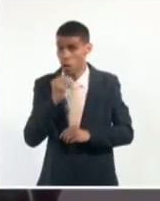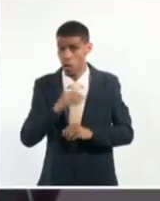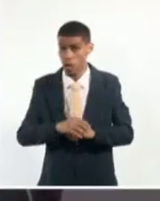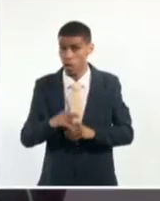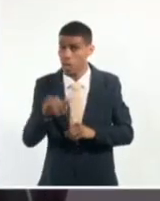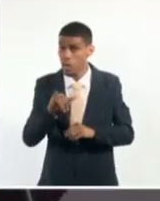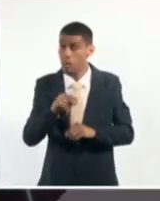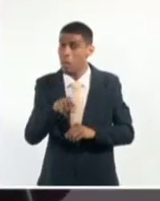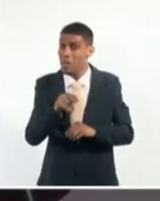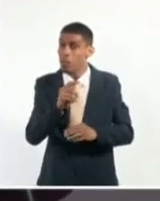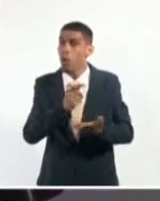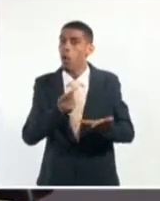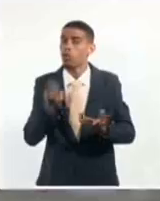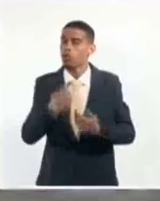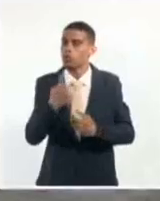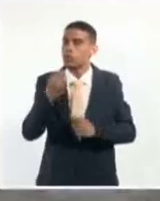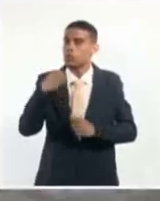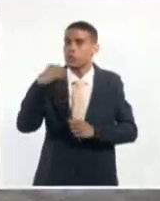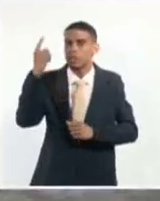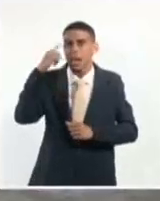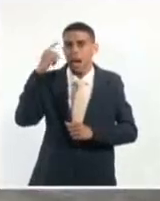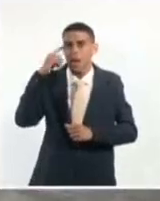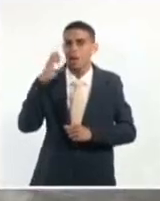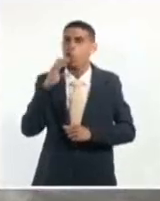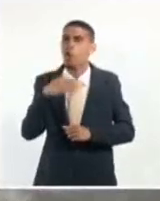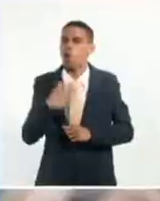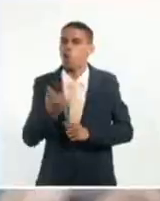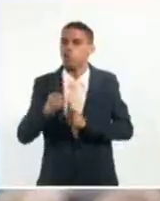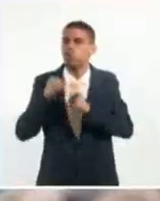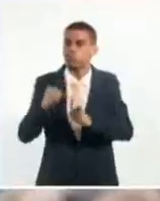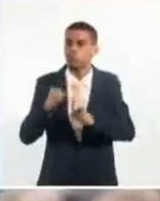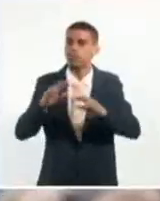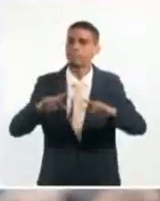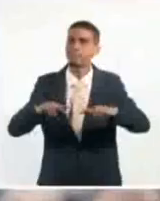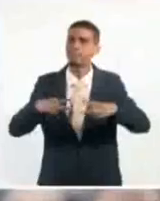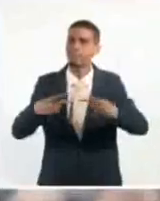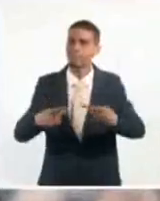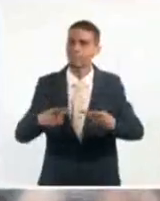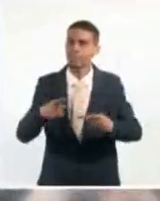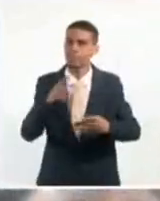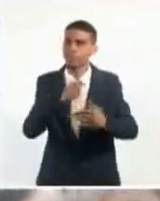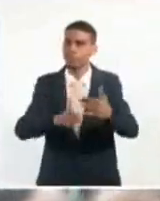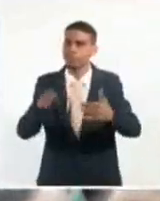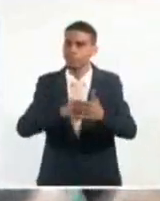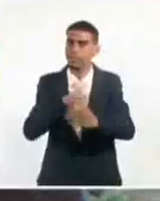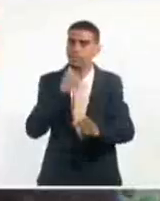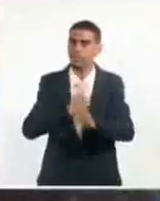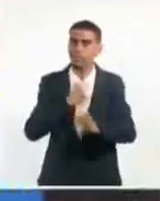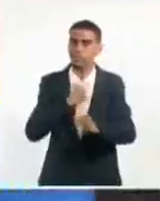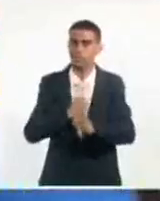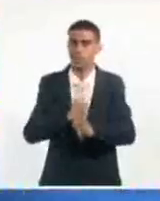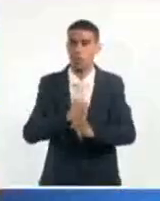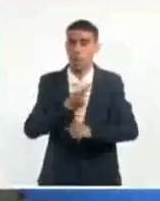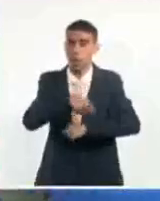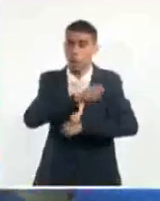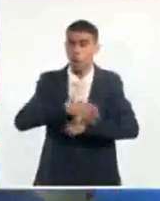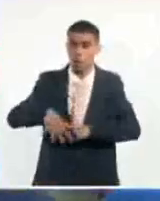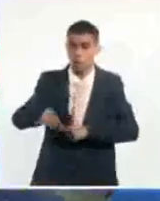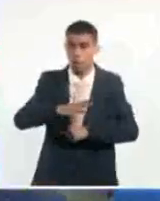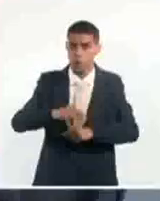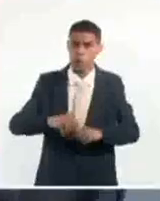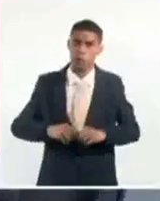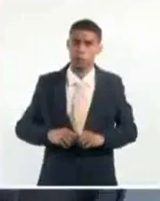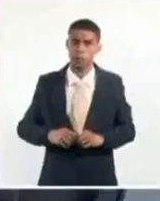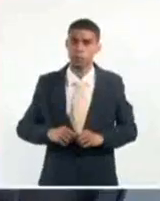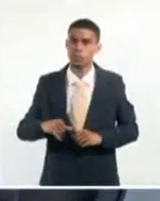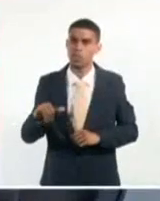dentro de los aprendizajes, que nosotros también tenemos que fortalecer, perfeccionar el trabajo de la Asamblea del Poder Popular, también el trabajo de